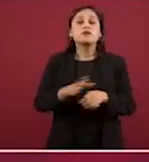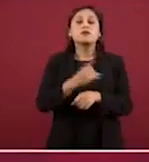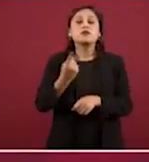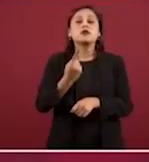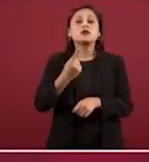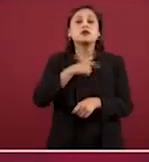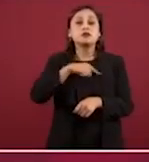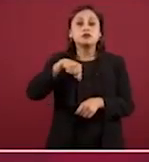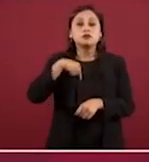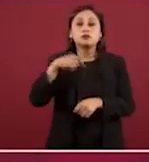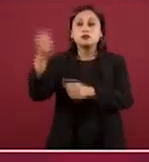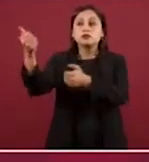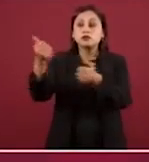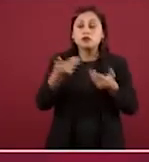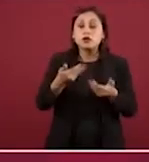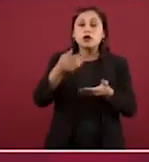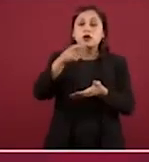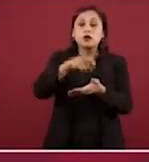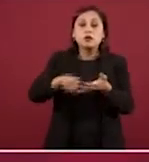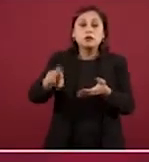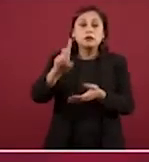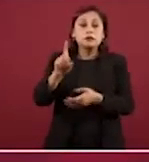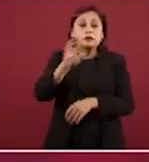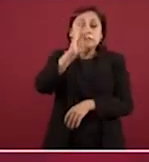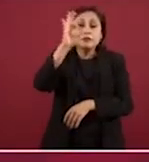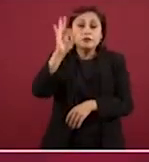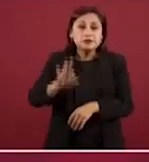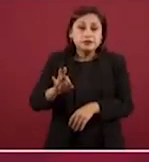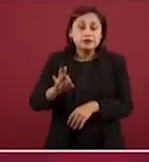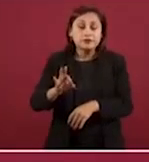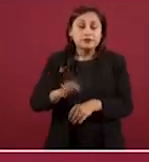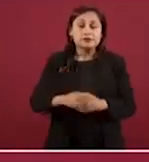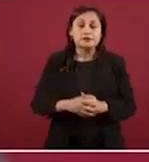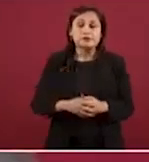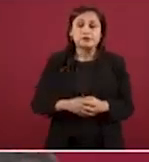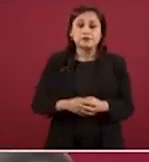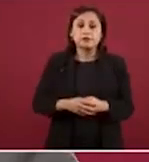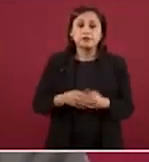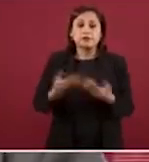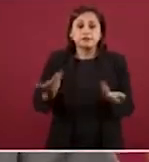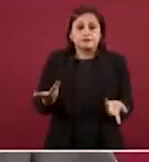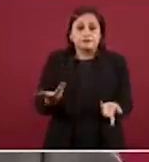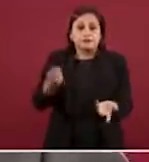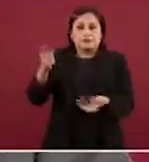30% de la leche que consumimos y tenemos